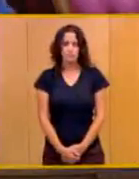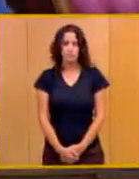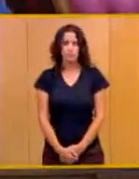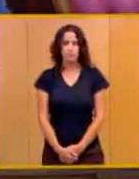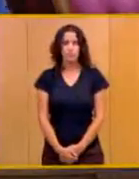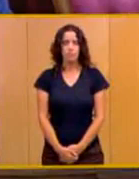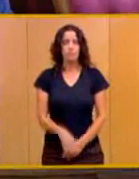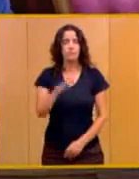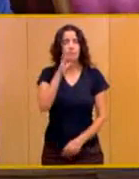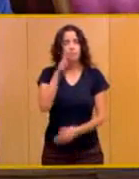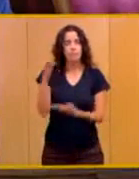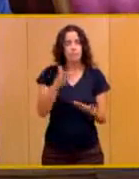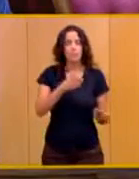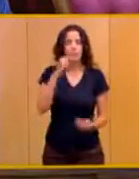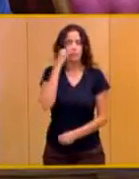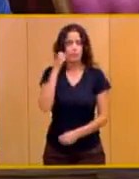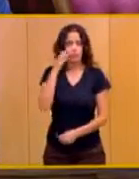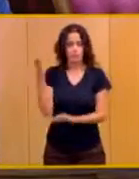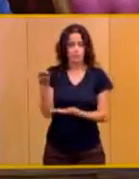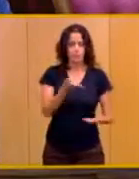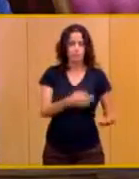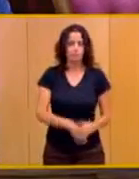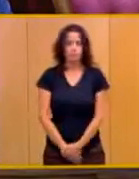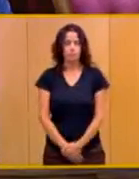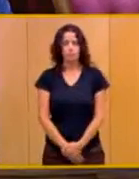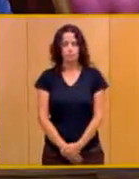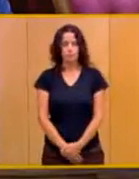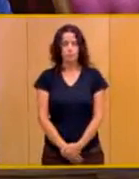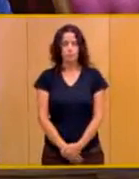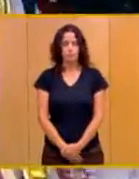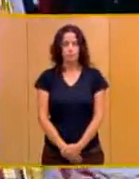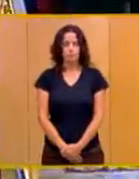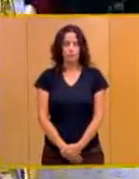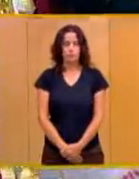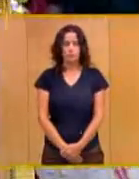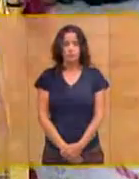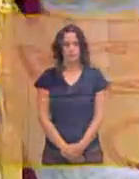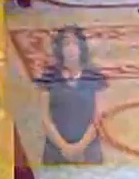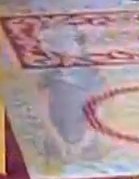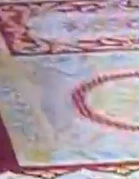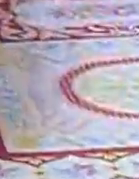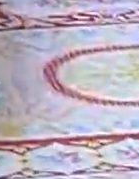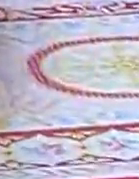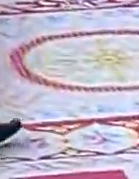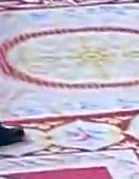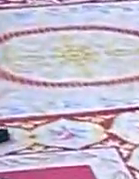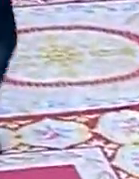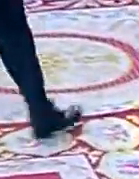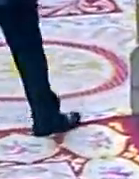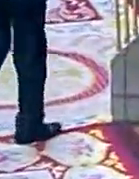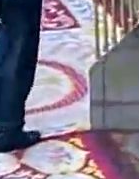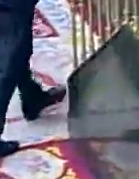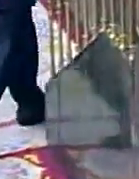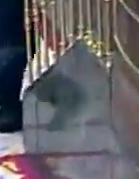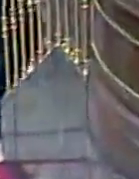entre Zapatero y Rajoy, que, como han podido ver ustedes, no ha defraudado las expectativas que este momento del debate sobre el Estado